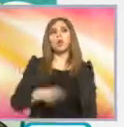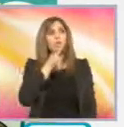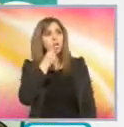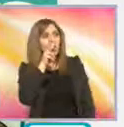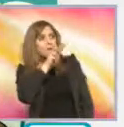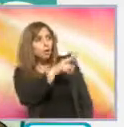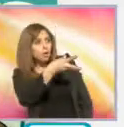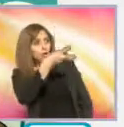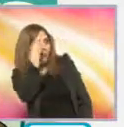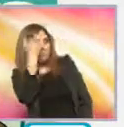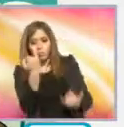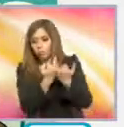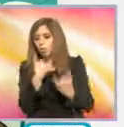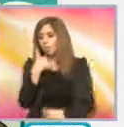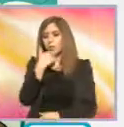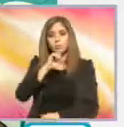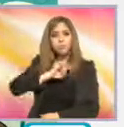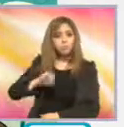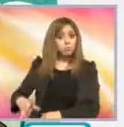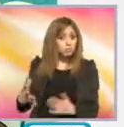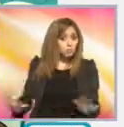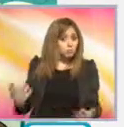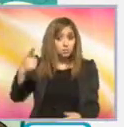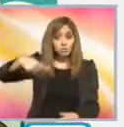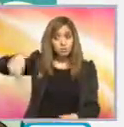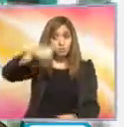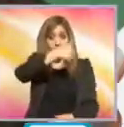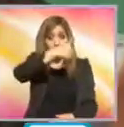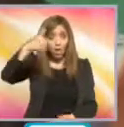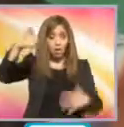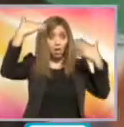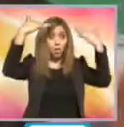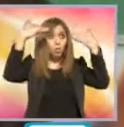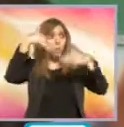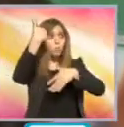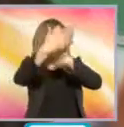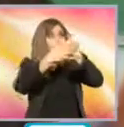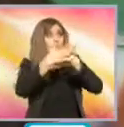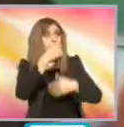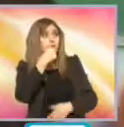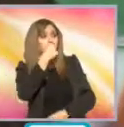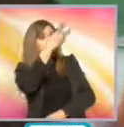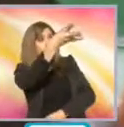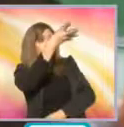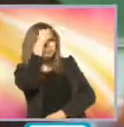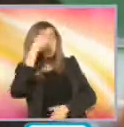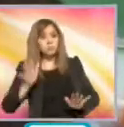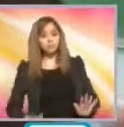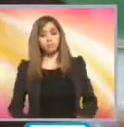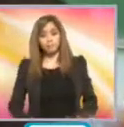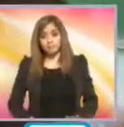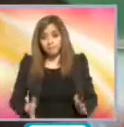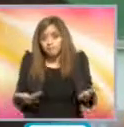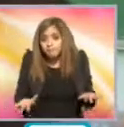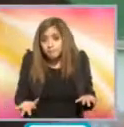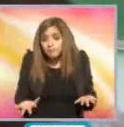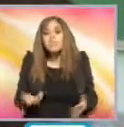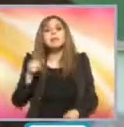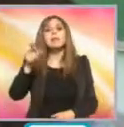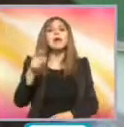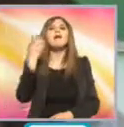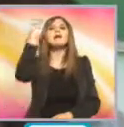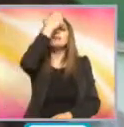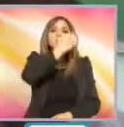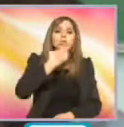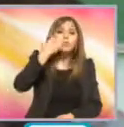es totalmente cierto. Somos el ejemplo al final. Sí, sí, ¿no? sí. Entonces, este tipo de escuelas también sirve para